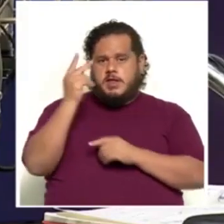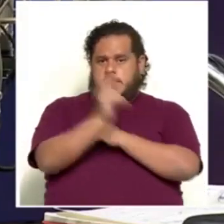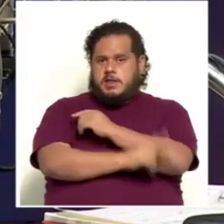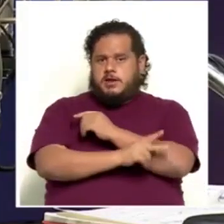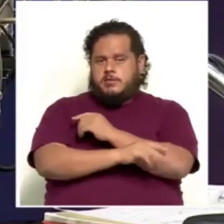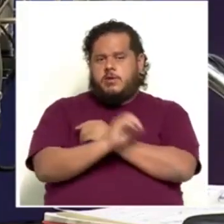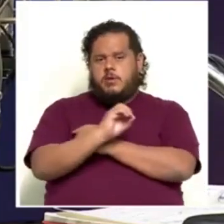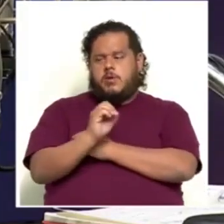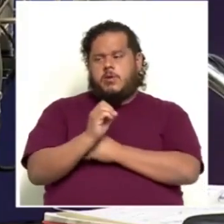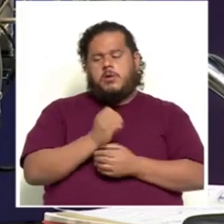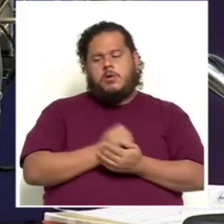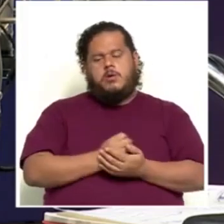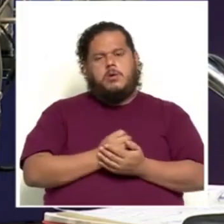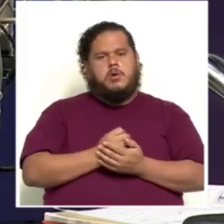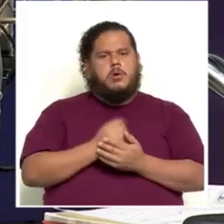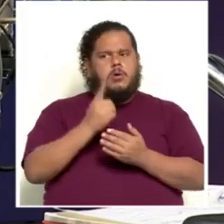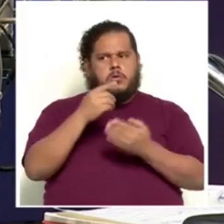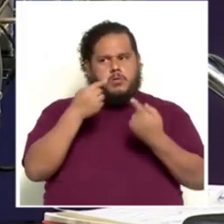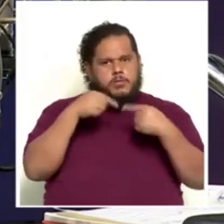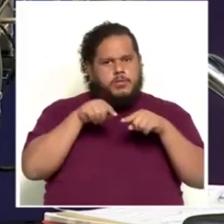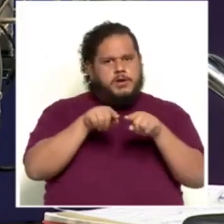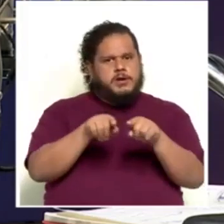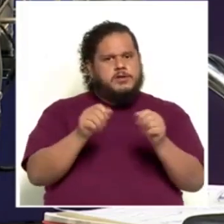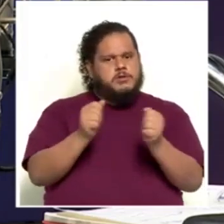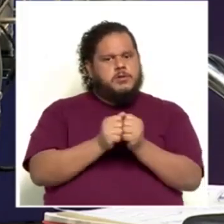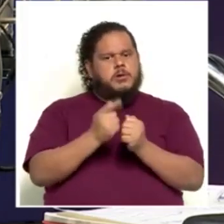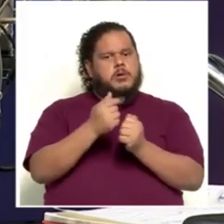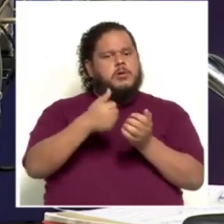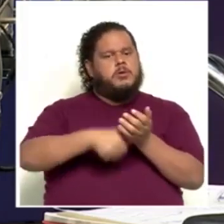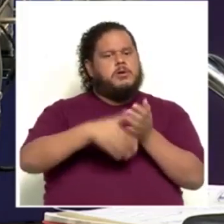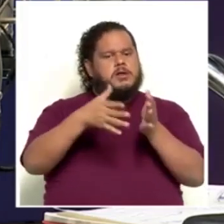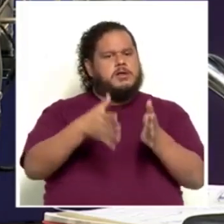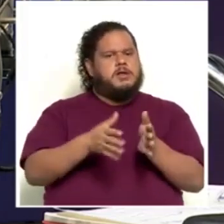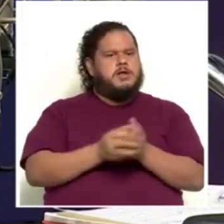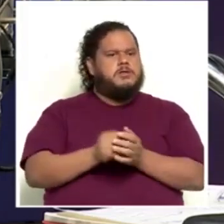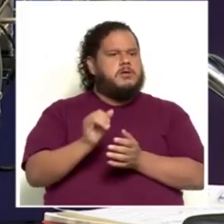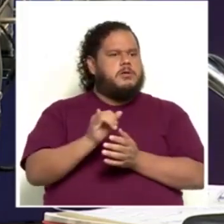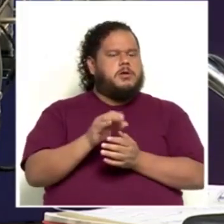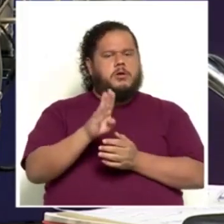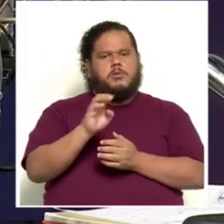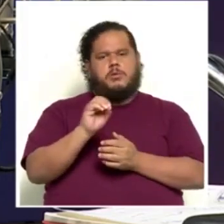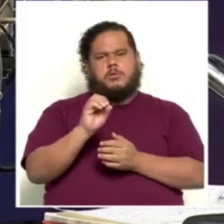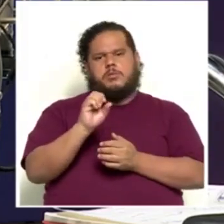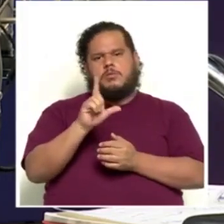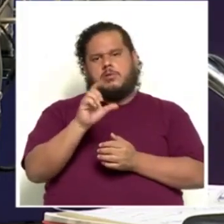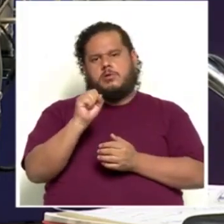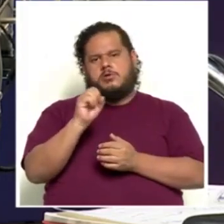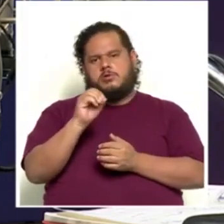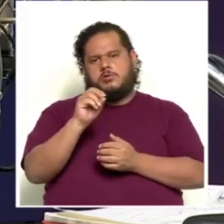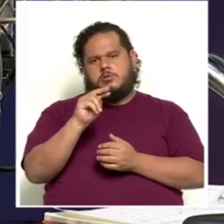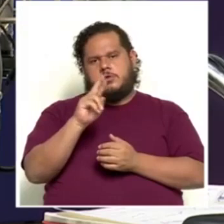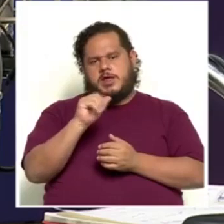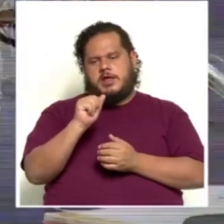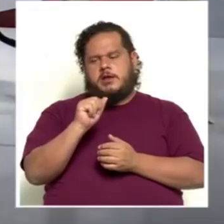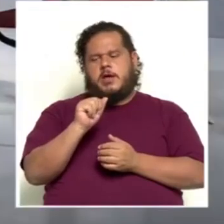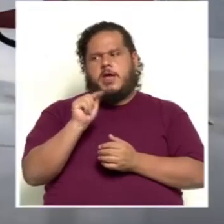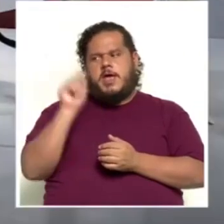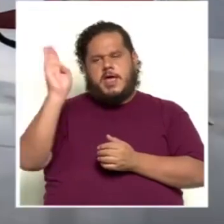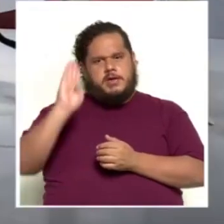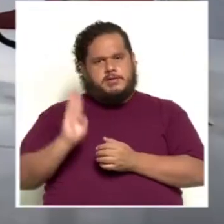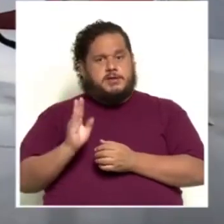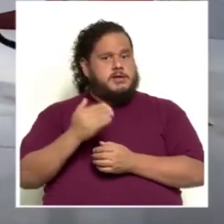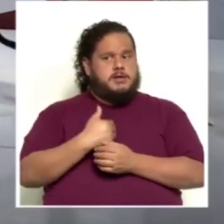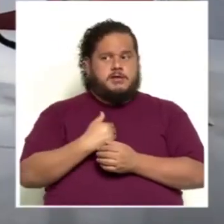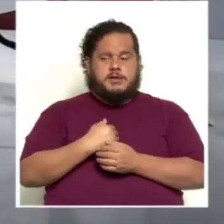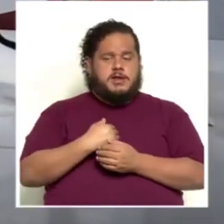o un paralelismo, digamos, con un candidato como Bolsonaro en Brasil, que también, digamos, no tenía